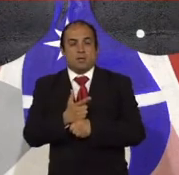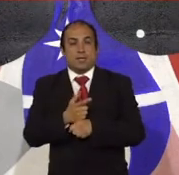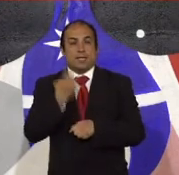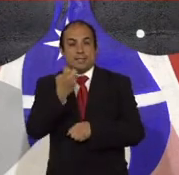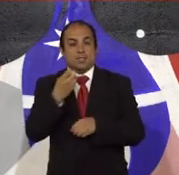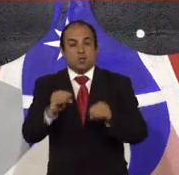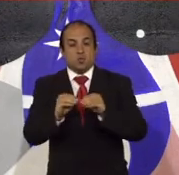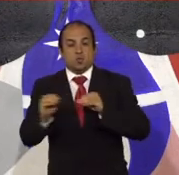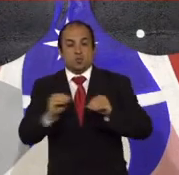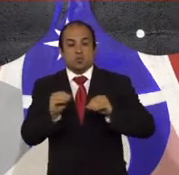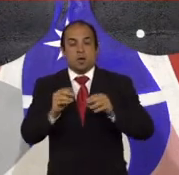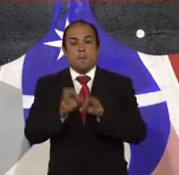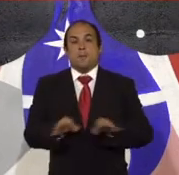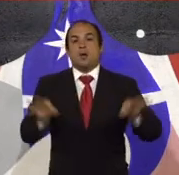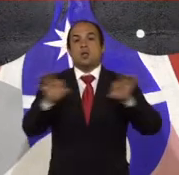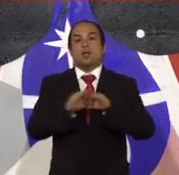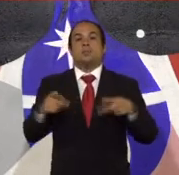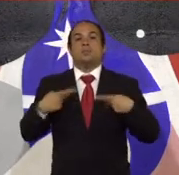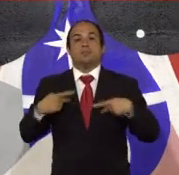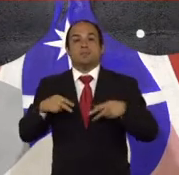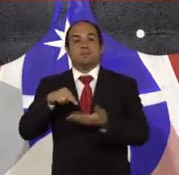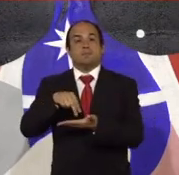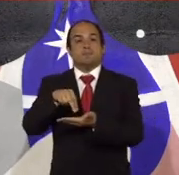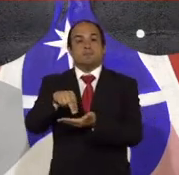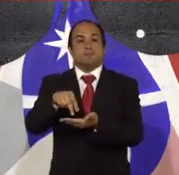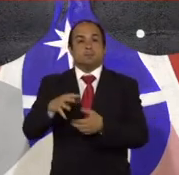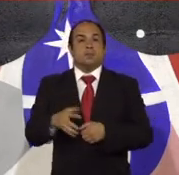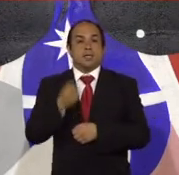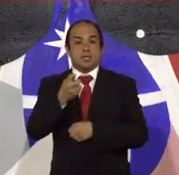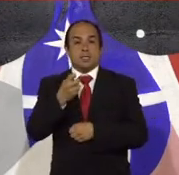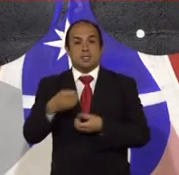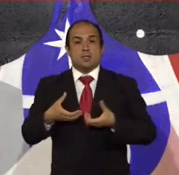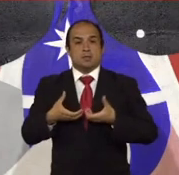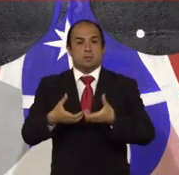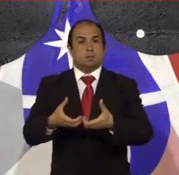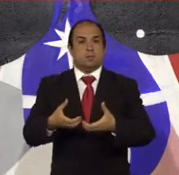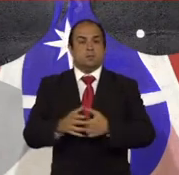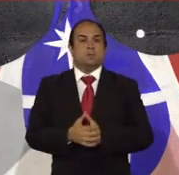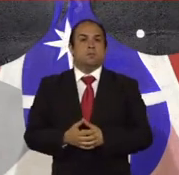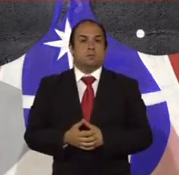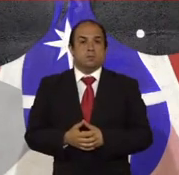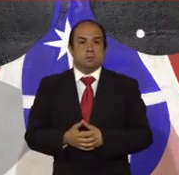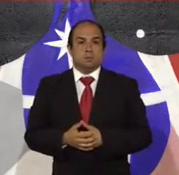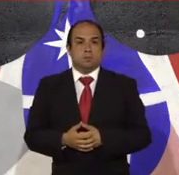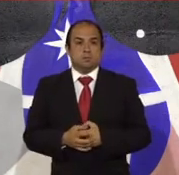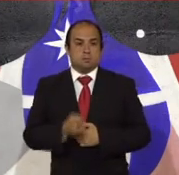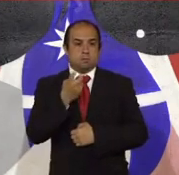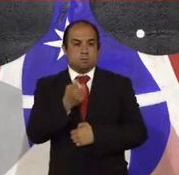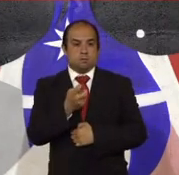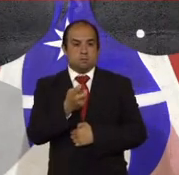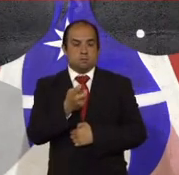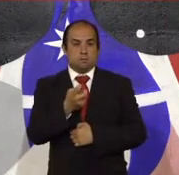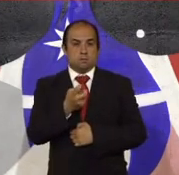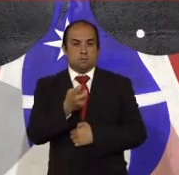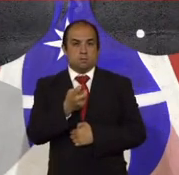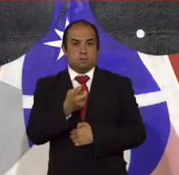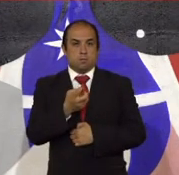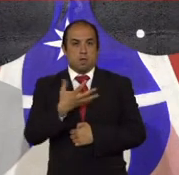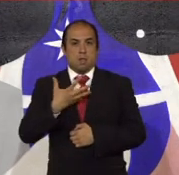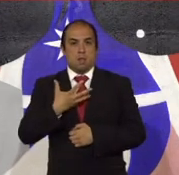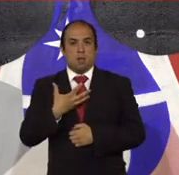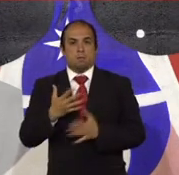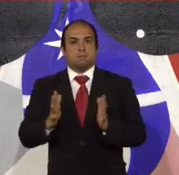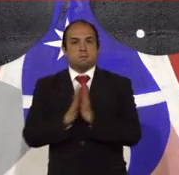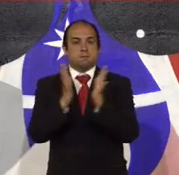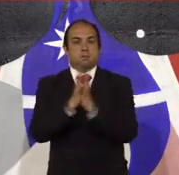es un movimiento importante de personas que se da sobre estas vialidades. En este caso, las intervenciones